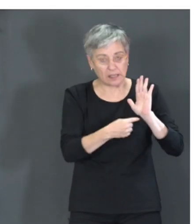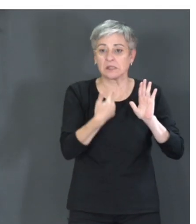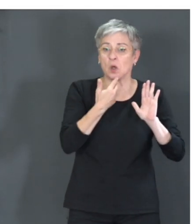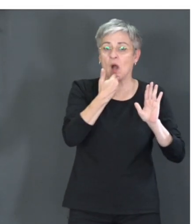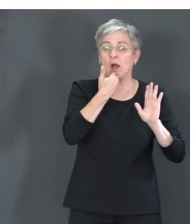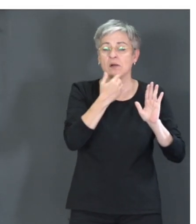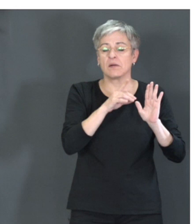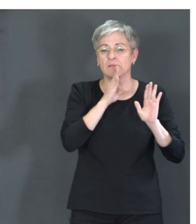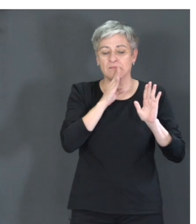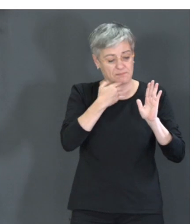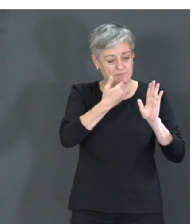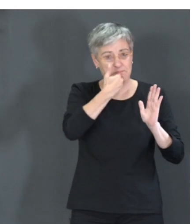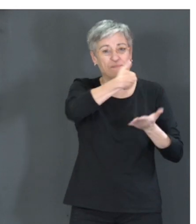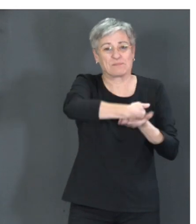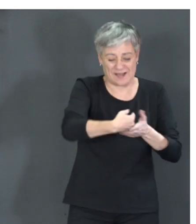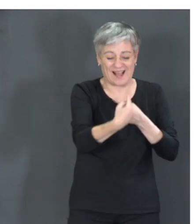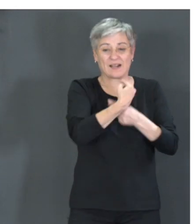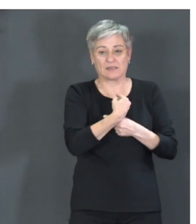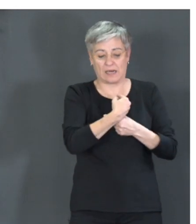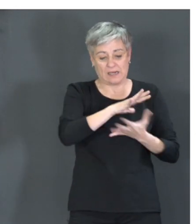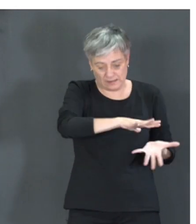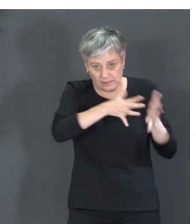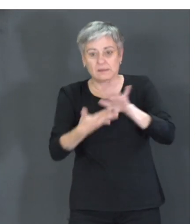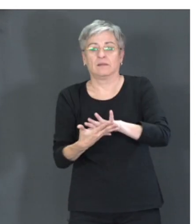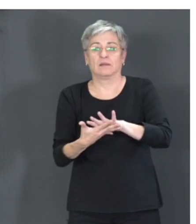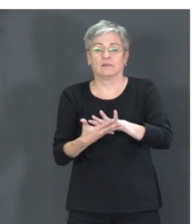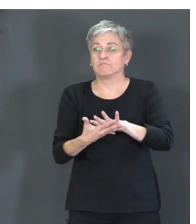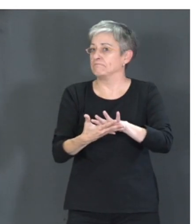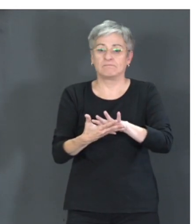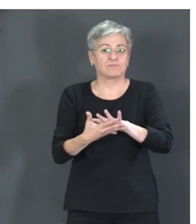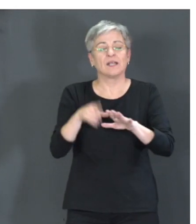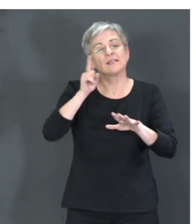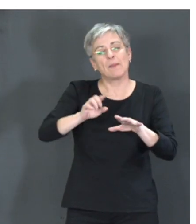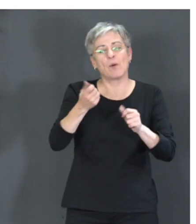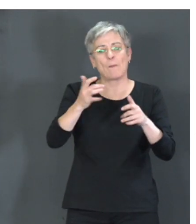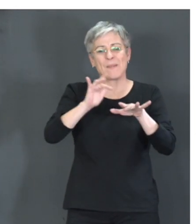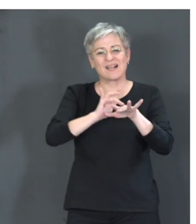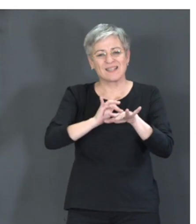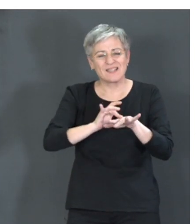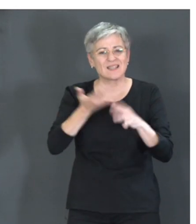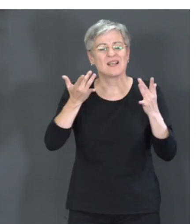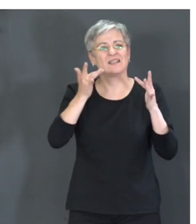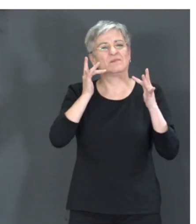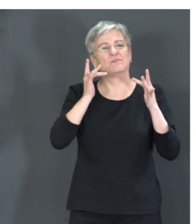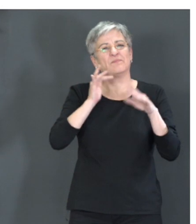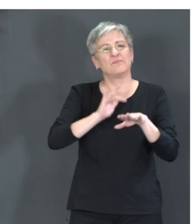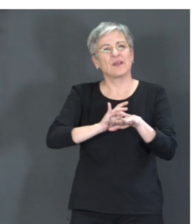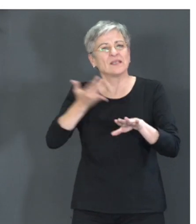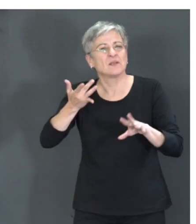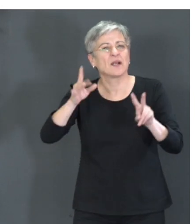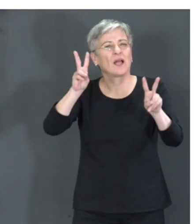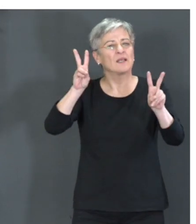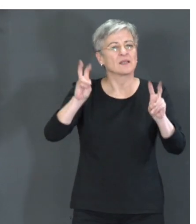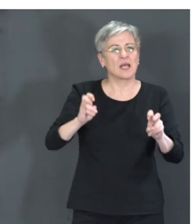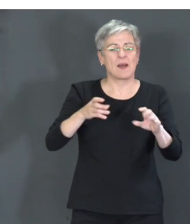están exigiendo y tener un poquito más de sensibilidad, ¿no? Y de formarnos un poquito más en temas